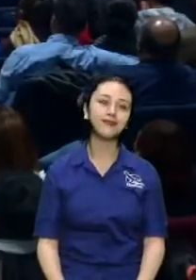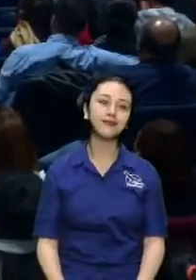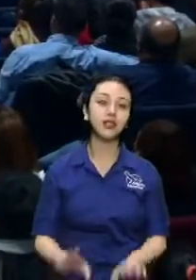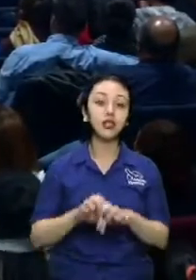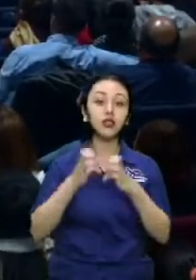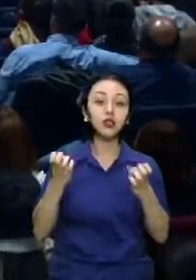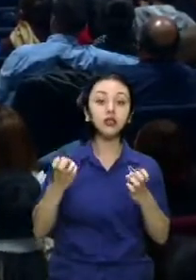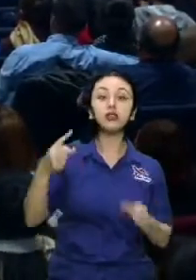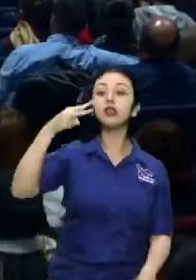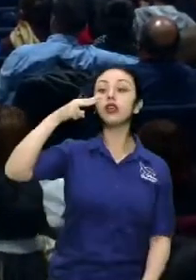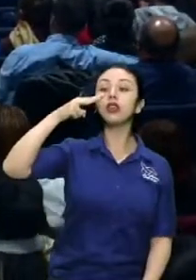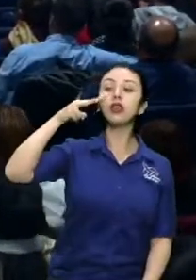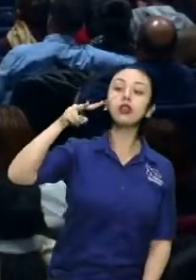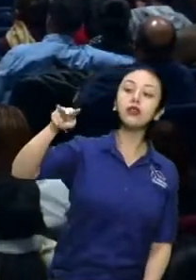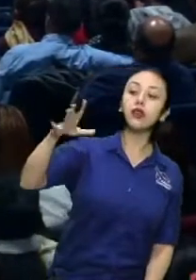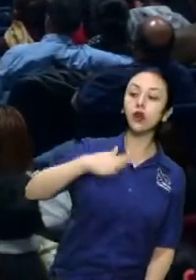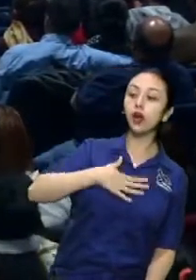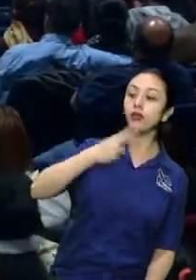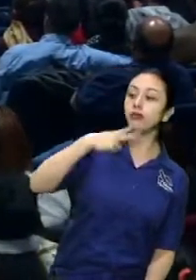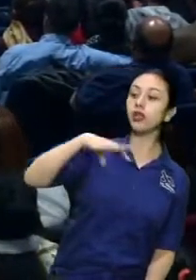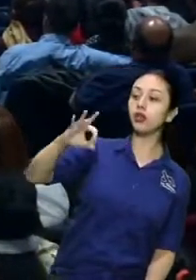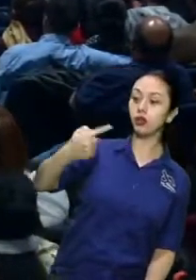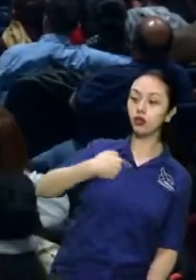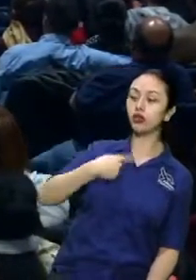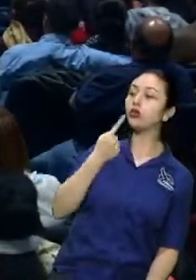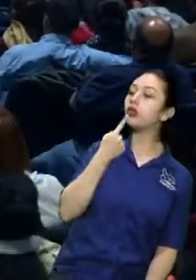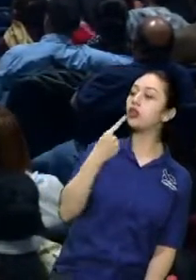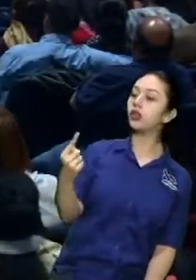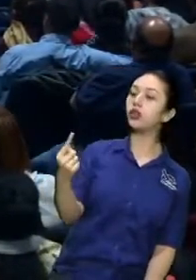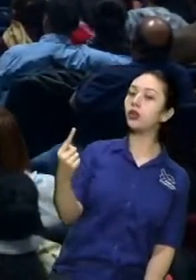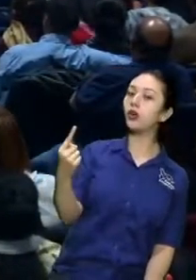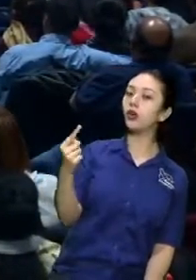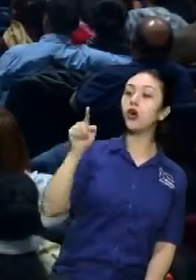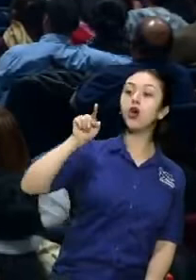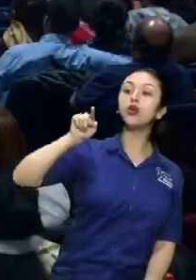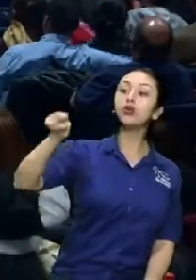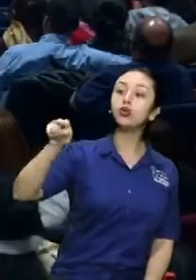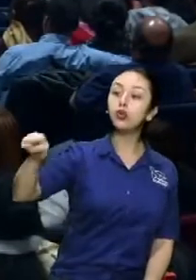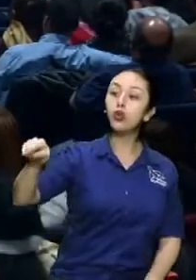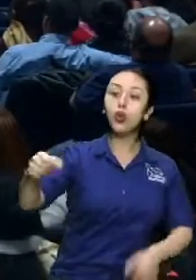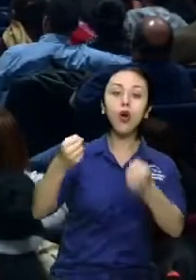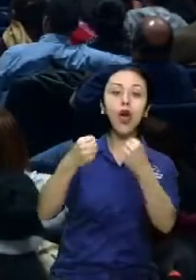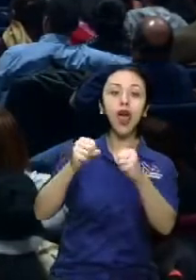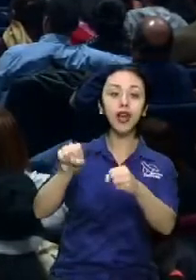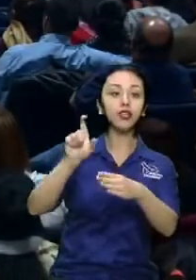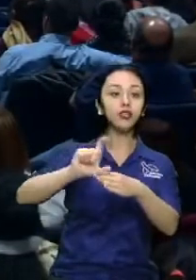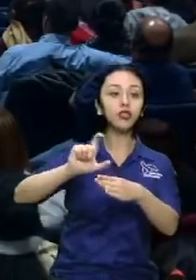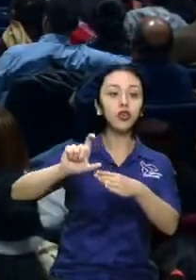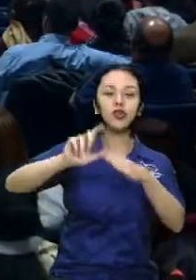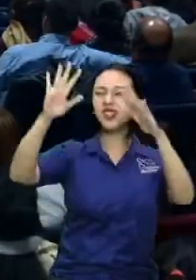Sergio, estás destinado a hacer grandes cosas.